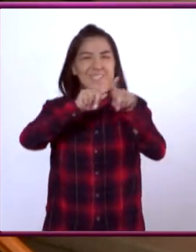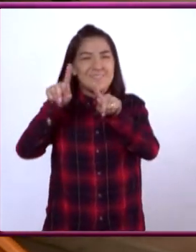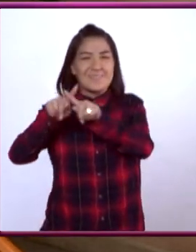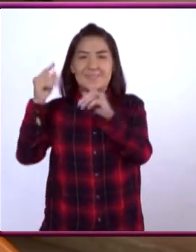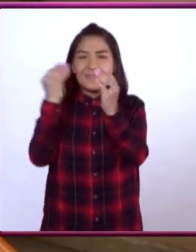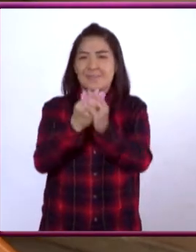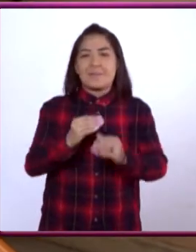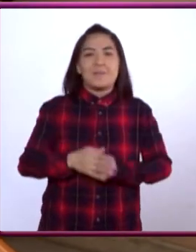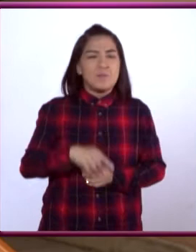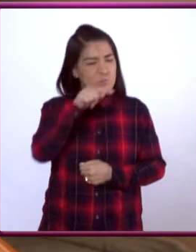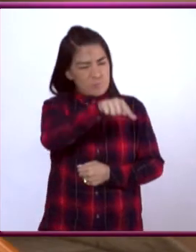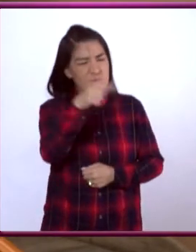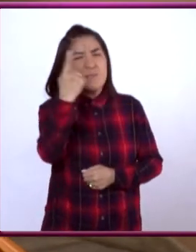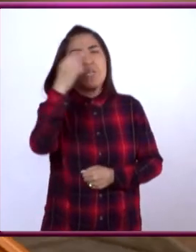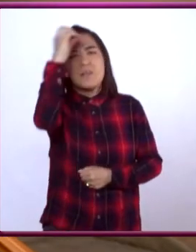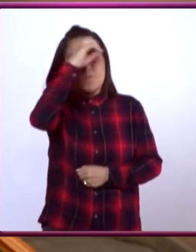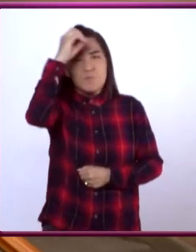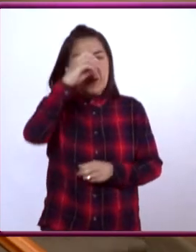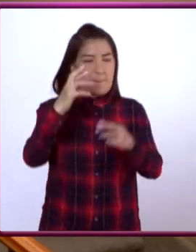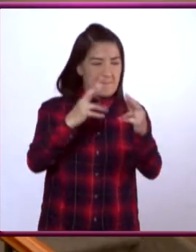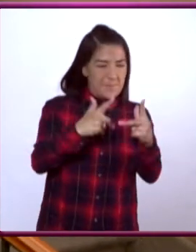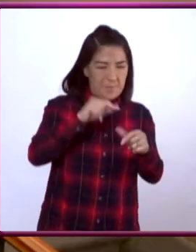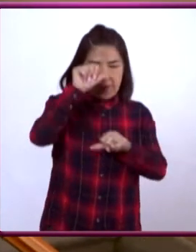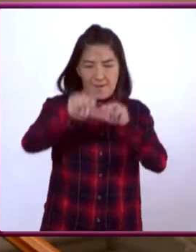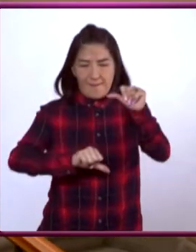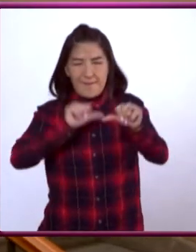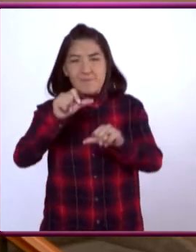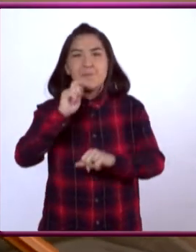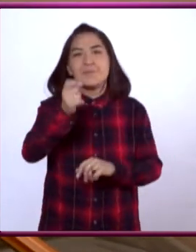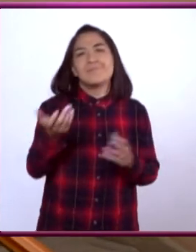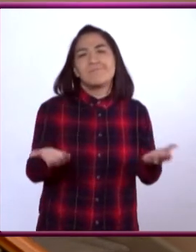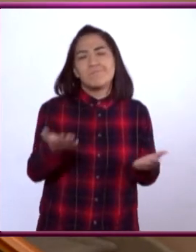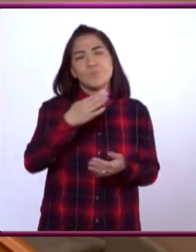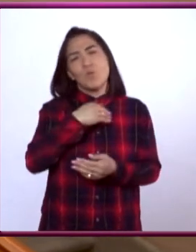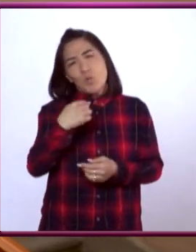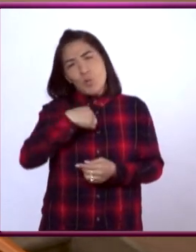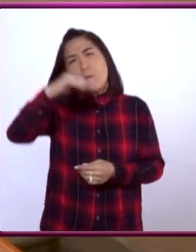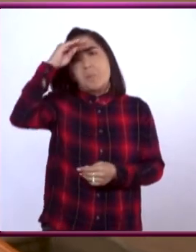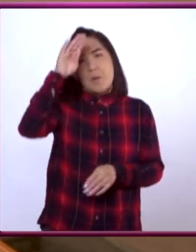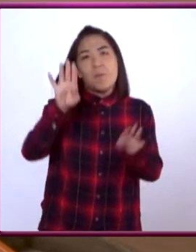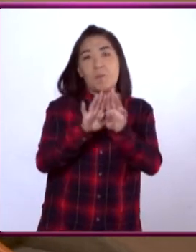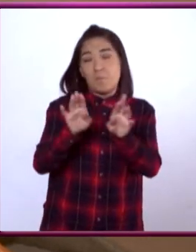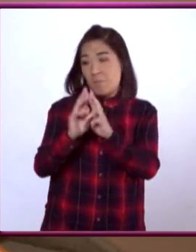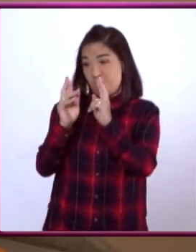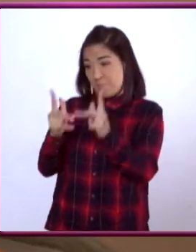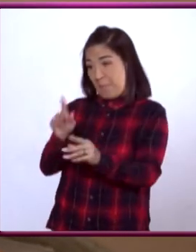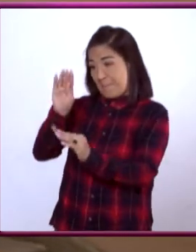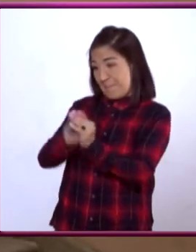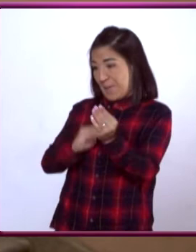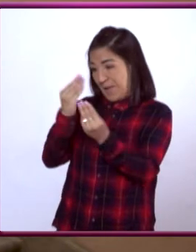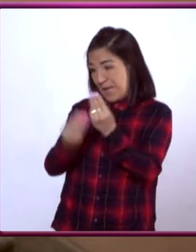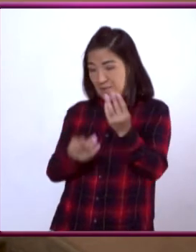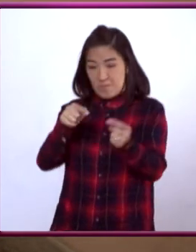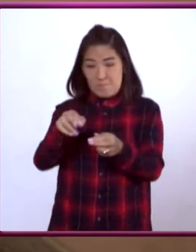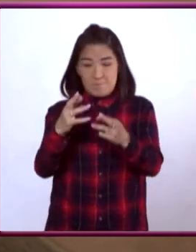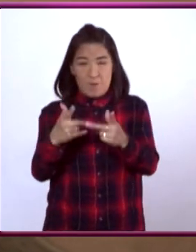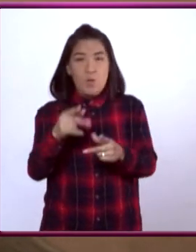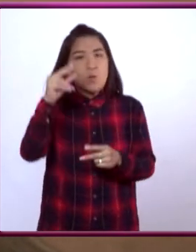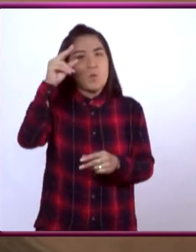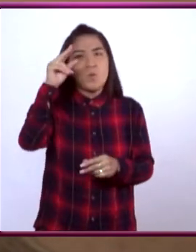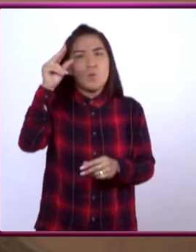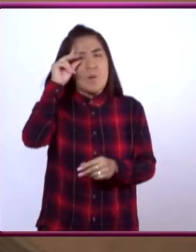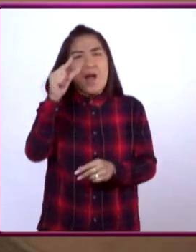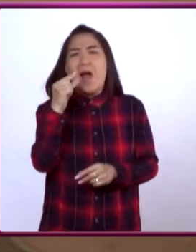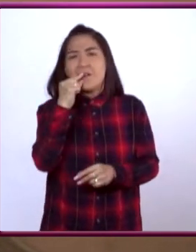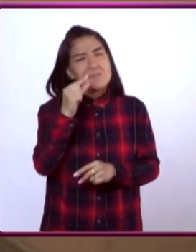de eso de romper átomos? Bueno, pues que romper átomos no es como si quisiéramos cortar un plátano o una nuez. Tal